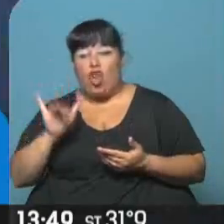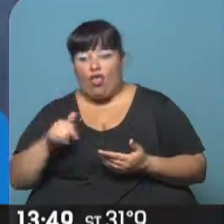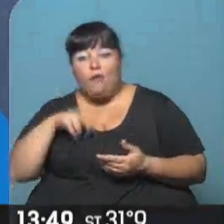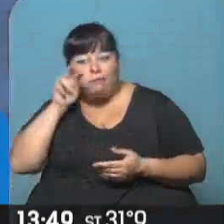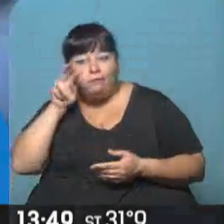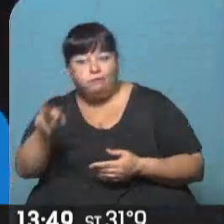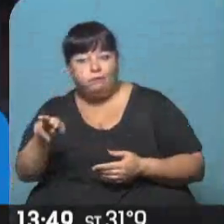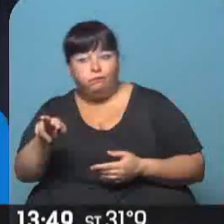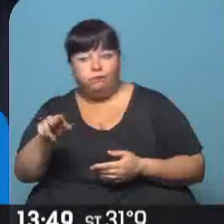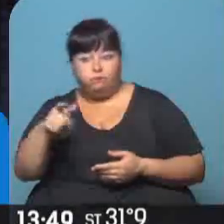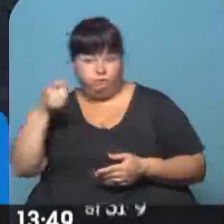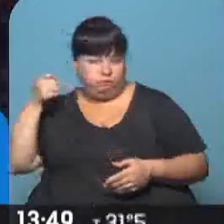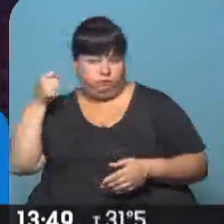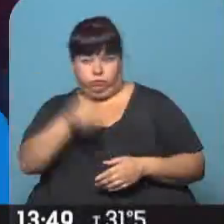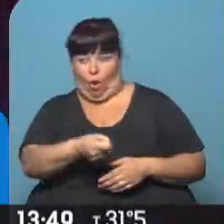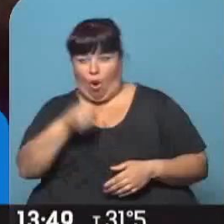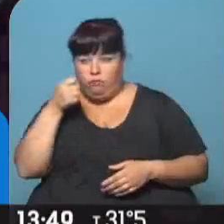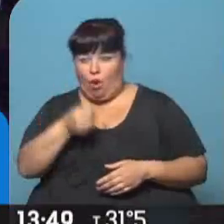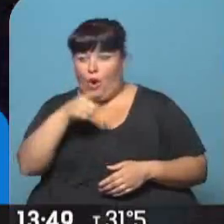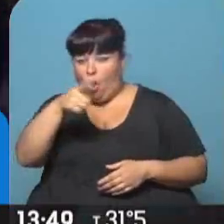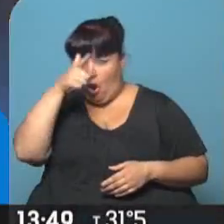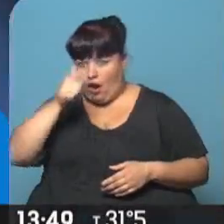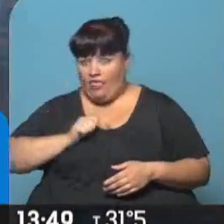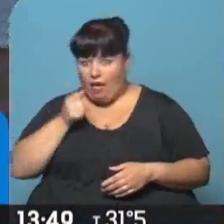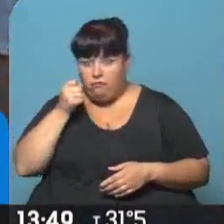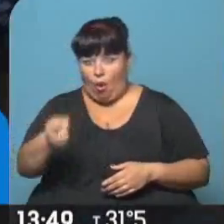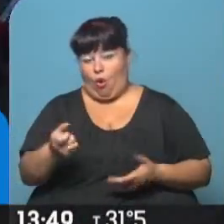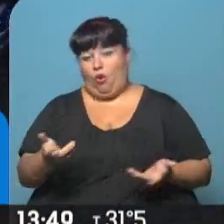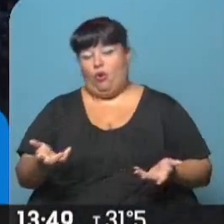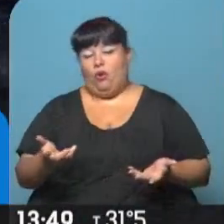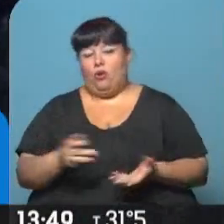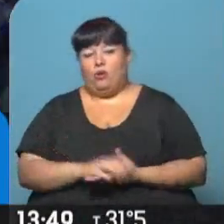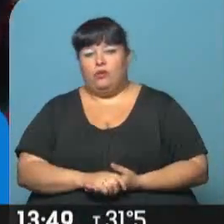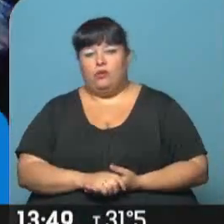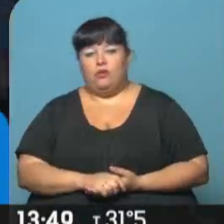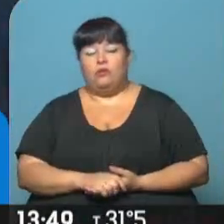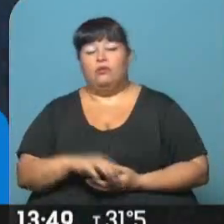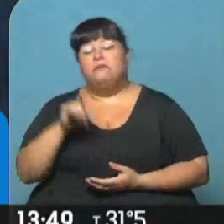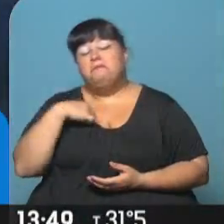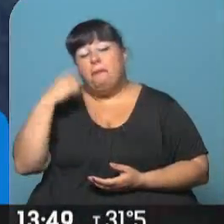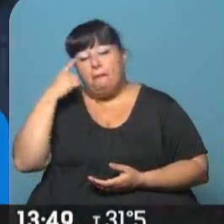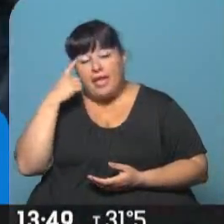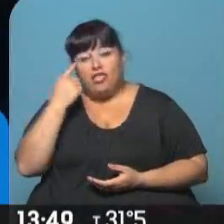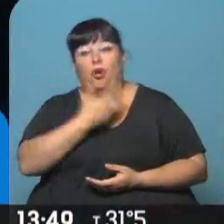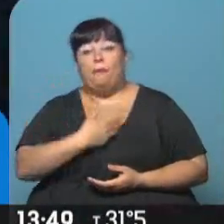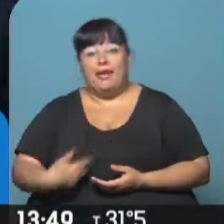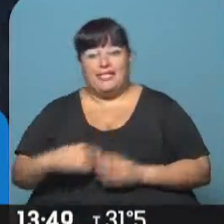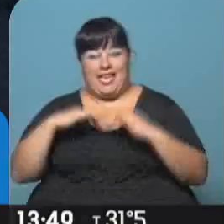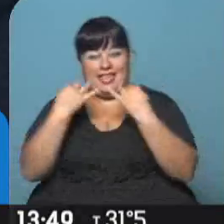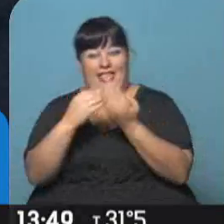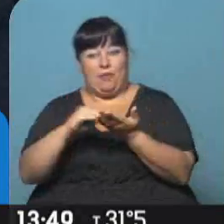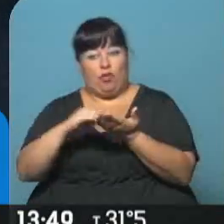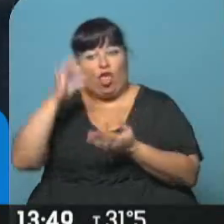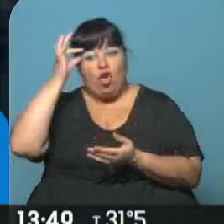ver que recibió golpes por parte de Gendarmería, uno supone que el presidente de la Cámara de